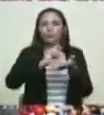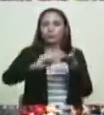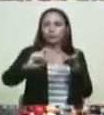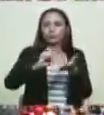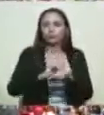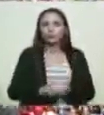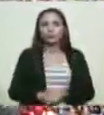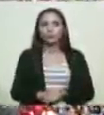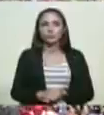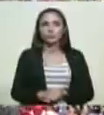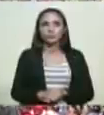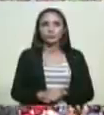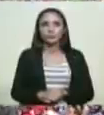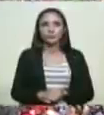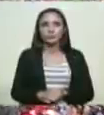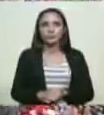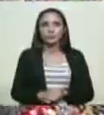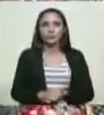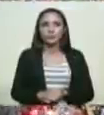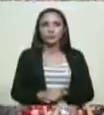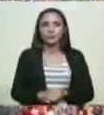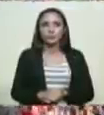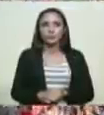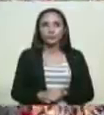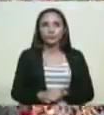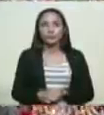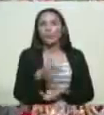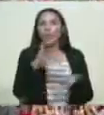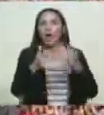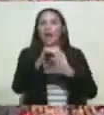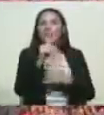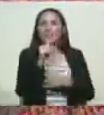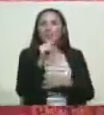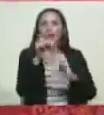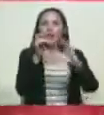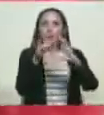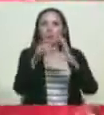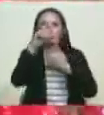Levanten la mano los que se sacaron el carnet del PSUV.